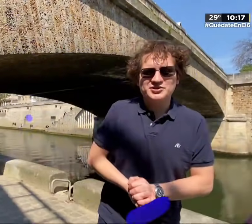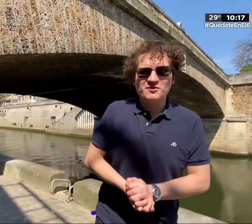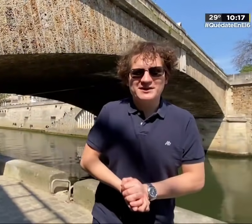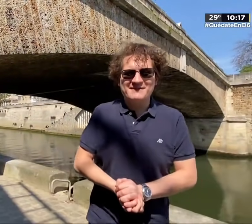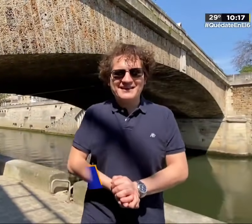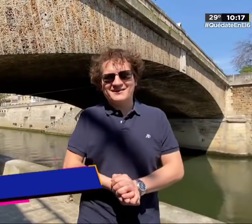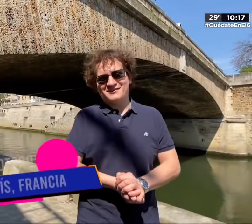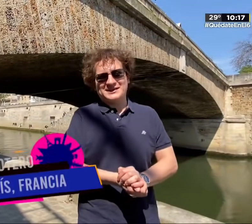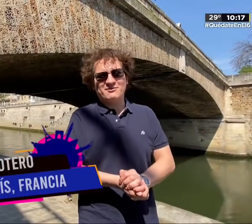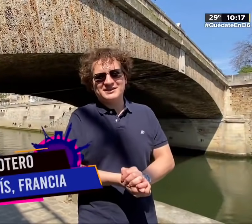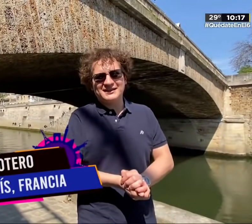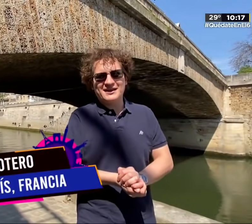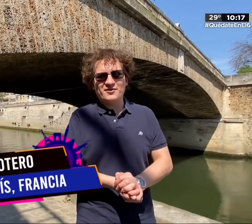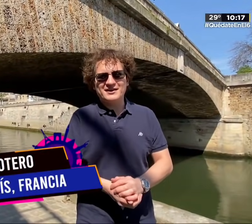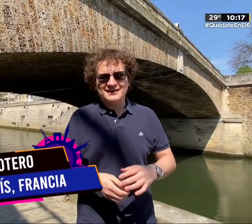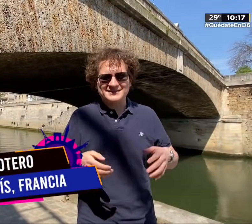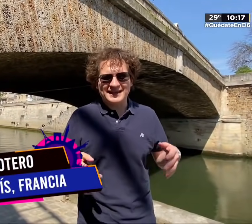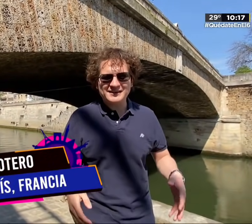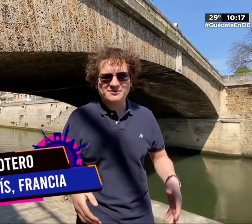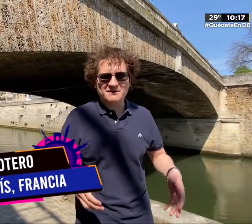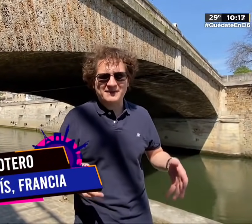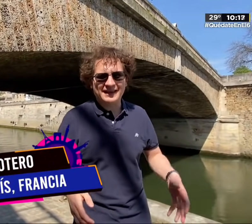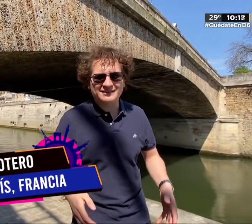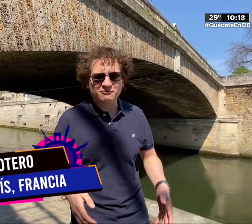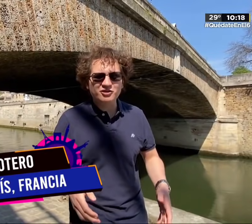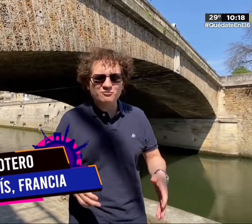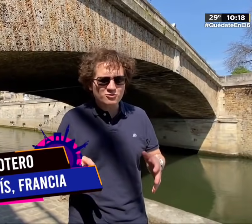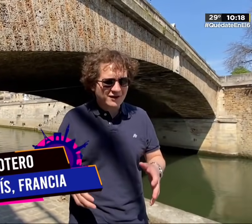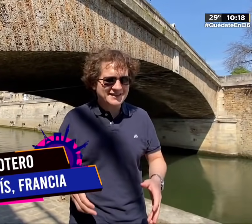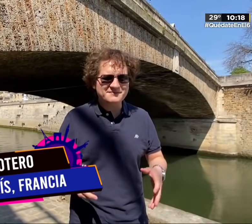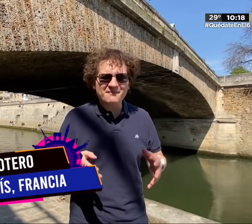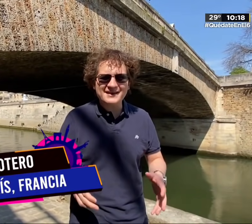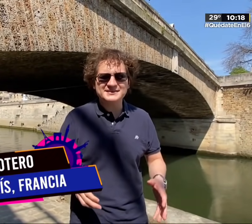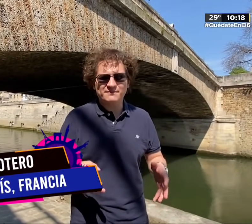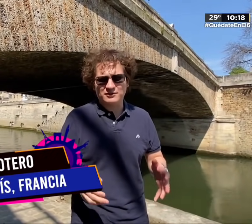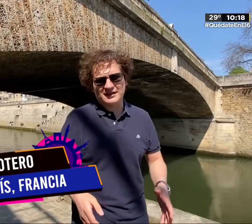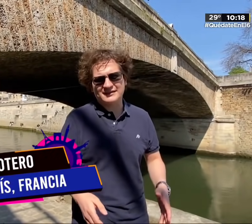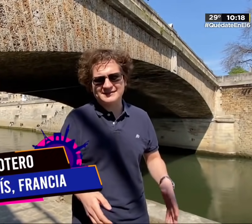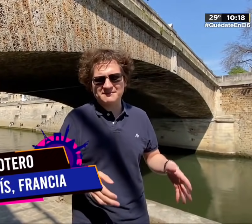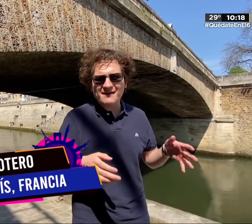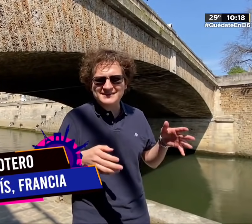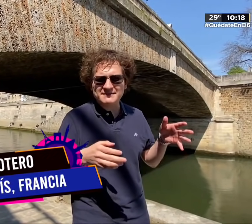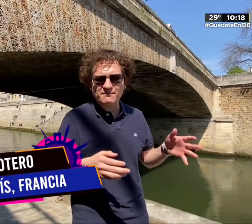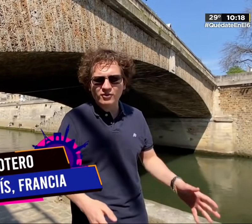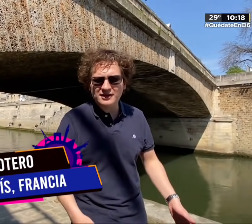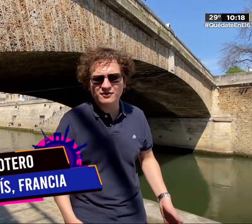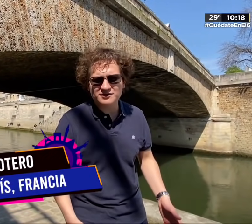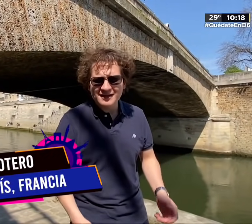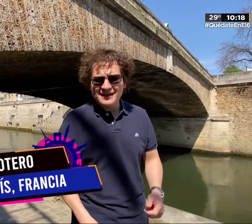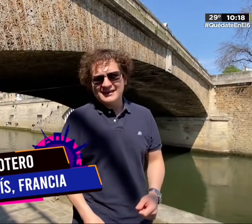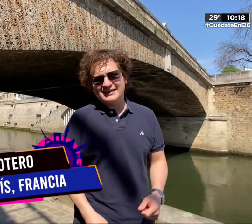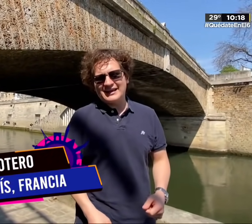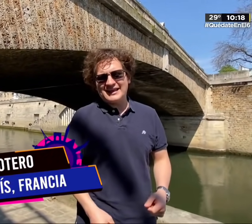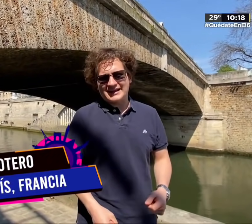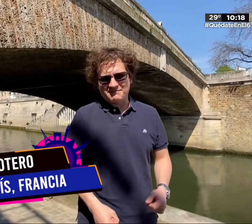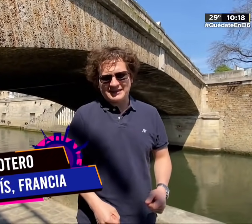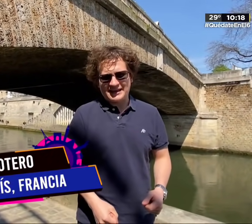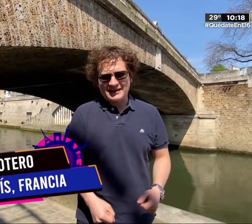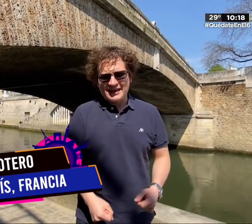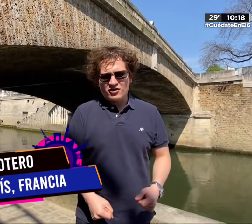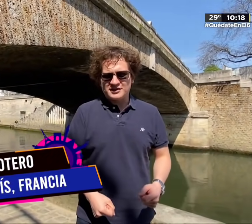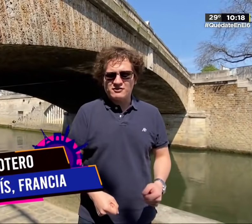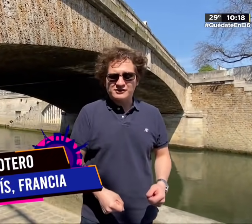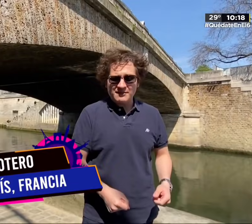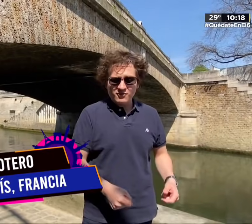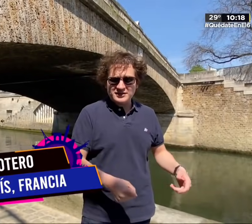Amigos de este show, y bien, estamos el día de hoy en el centro de París, en uno de los lugares más importantes y más simbólicos de la